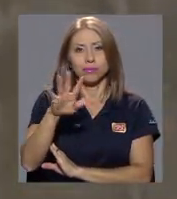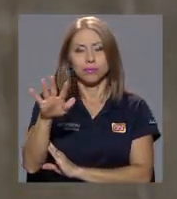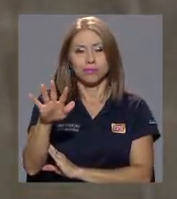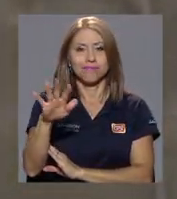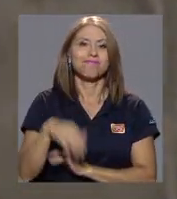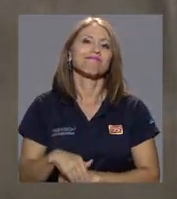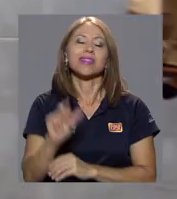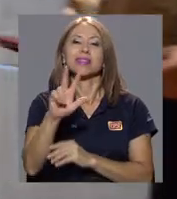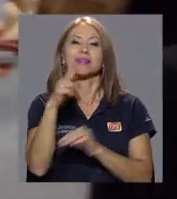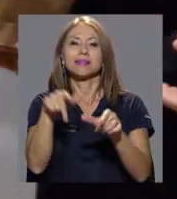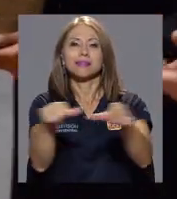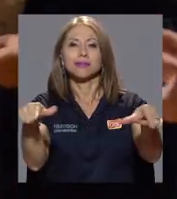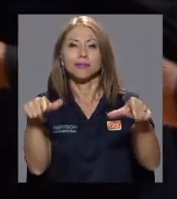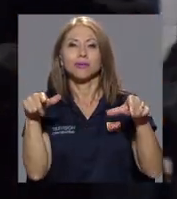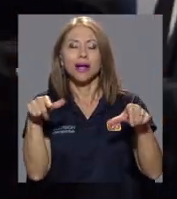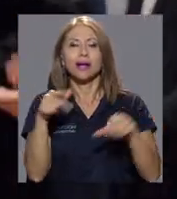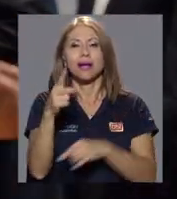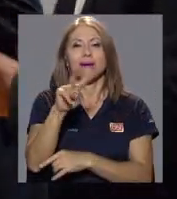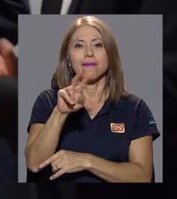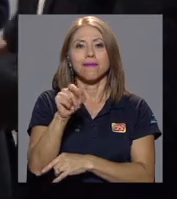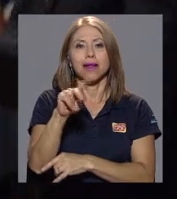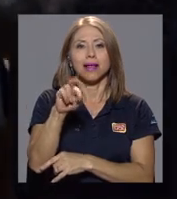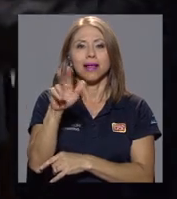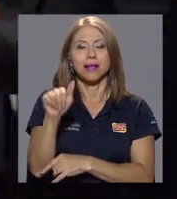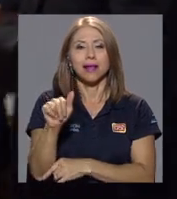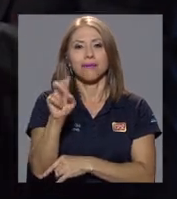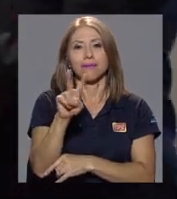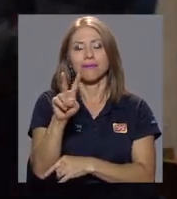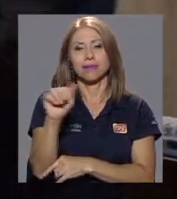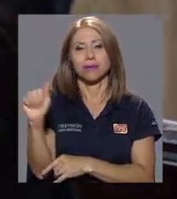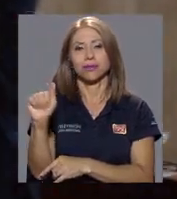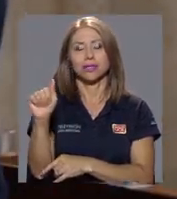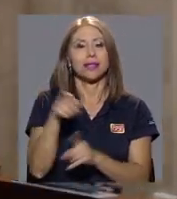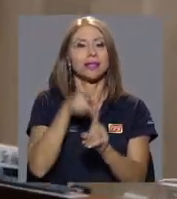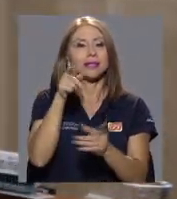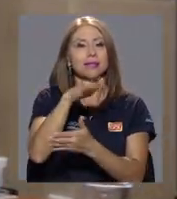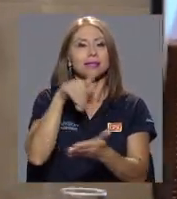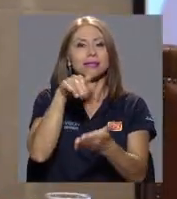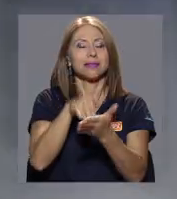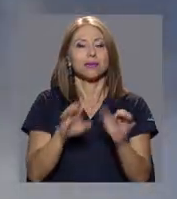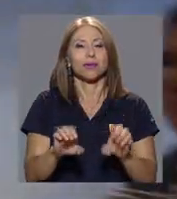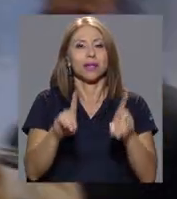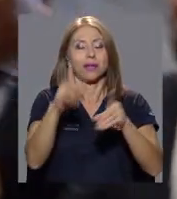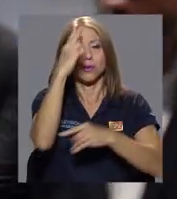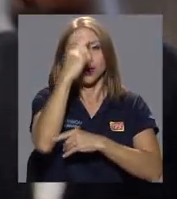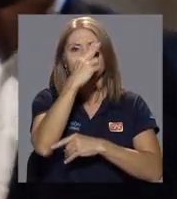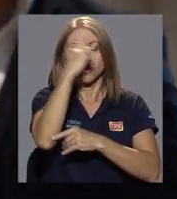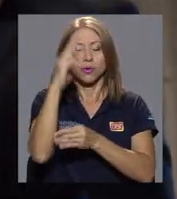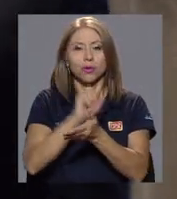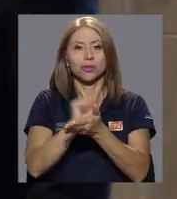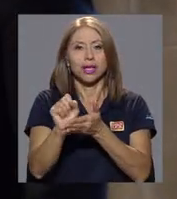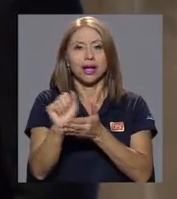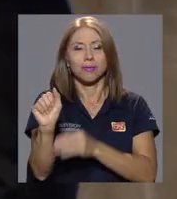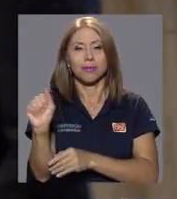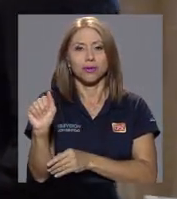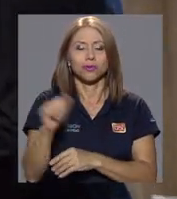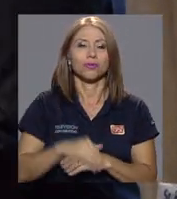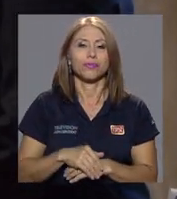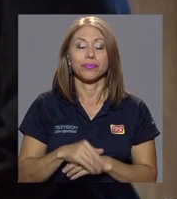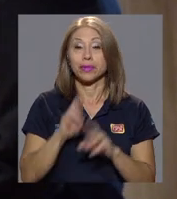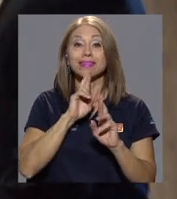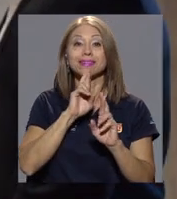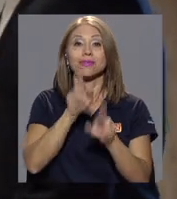794,25. Y el tercer lugar lo ocupó Valeria Vargas Acosta, del Centro Educativo Católico San Ambrosio.